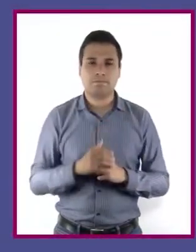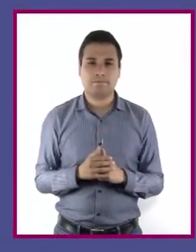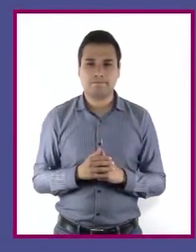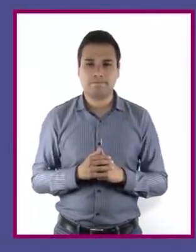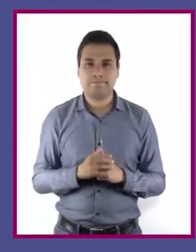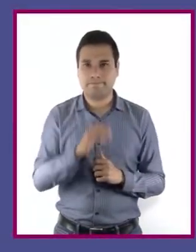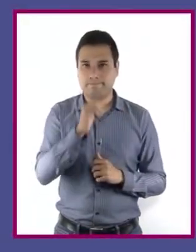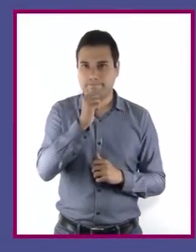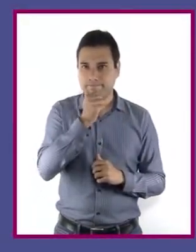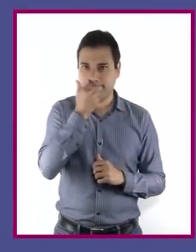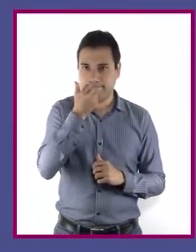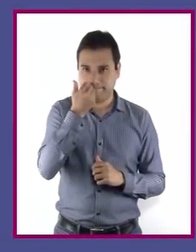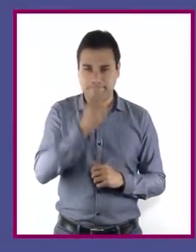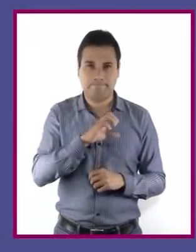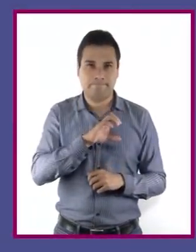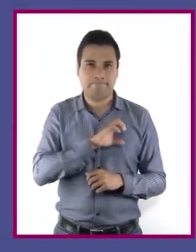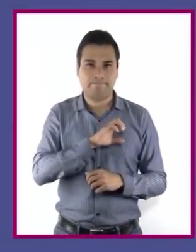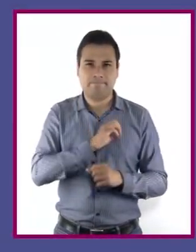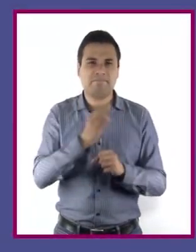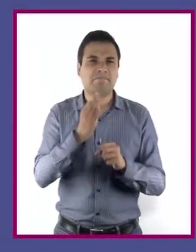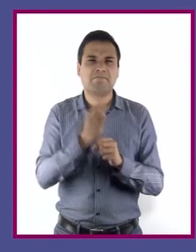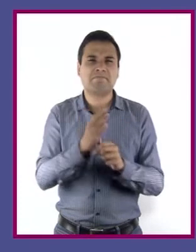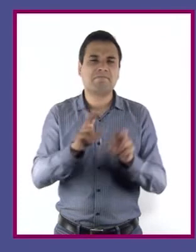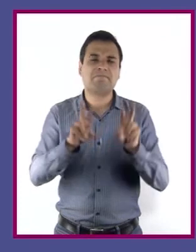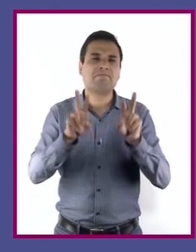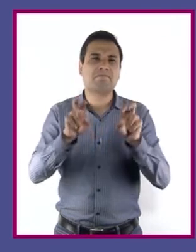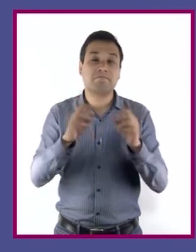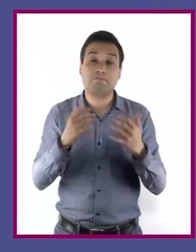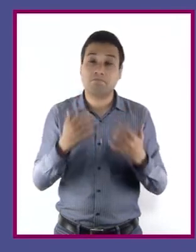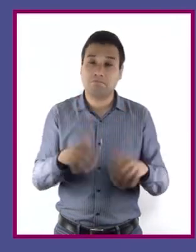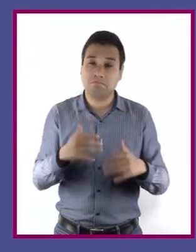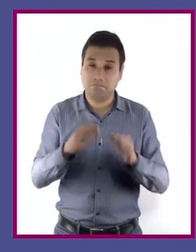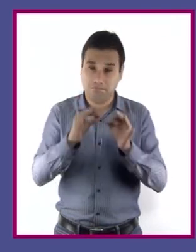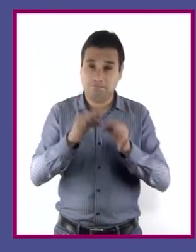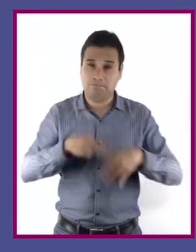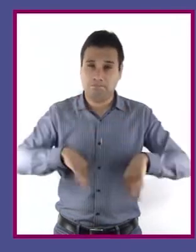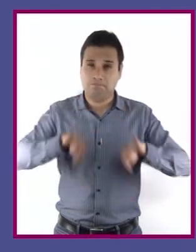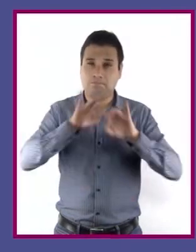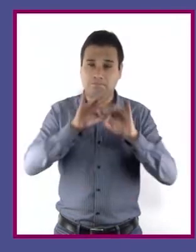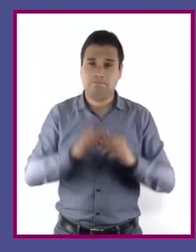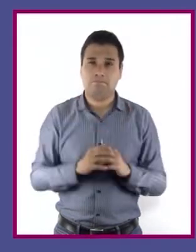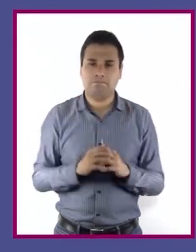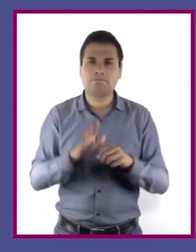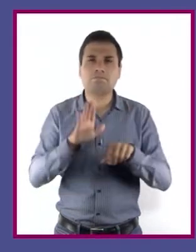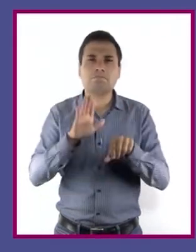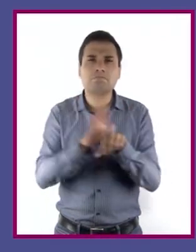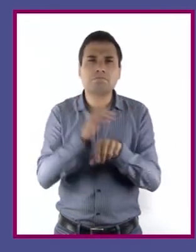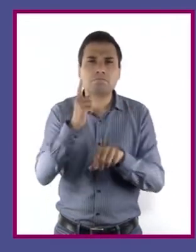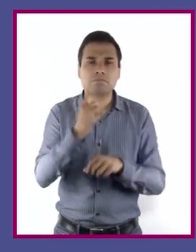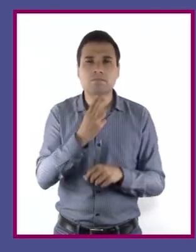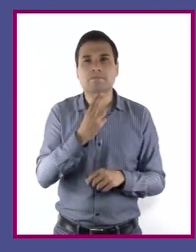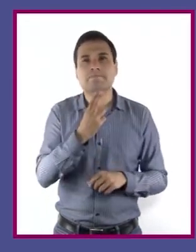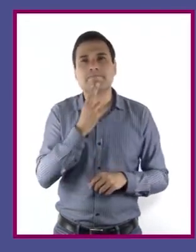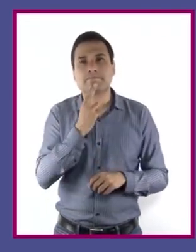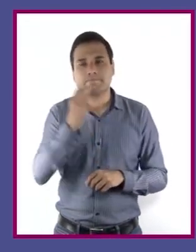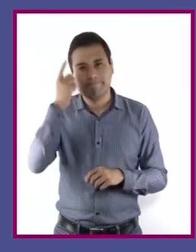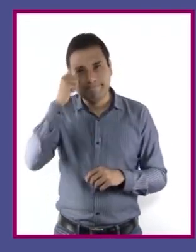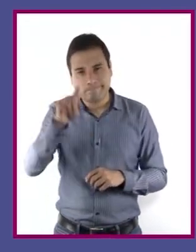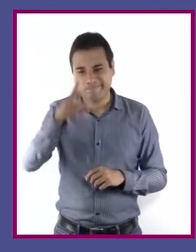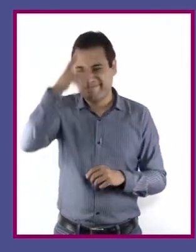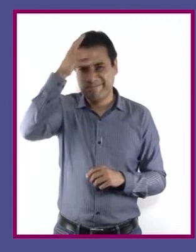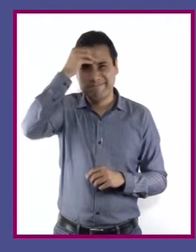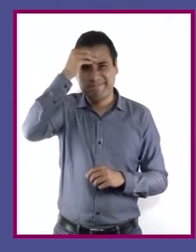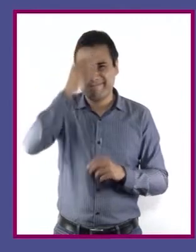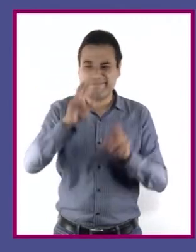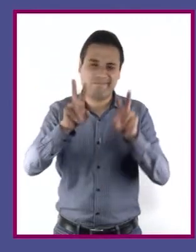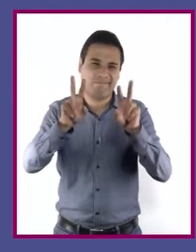Estimados estudiantes, el tema que están viendo en esta sesión es de suma importancia, pues es aplicable para todos los aprendizajes esperados que han